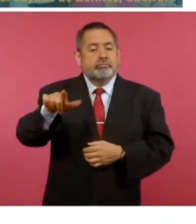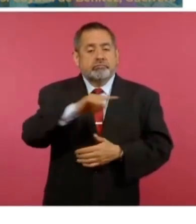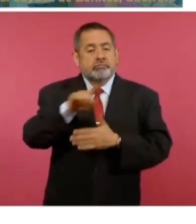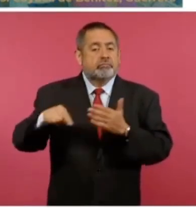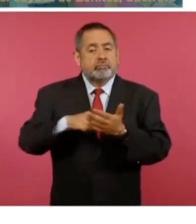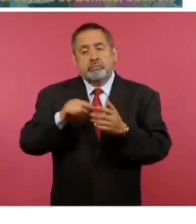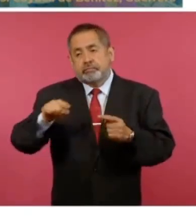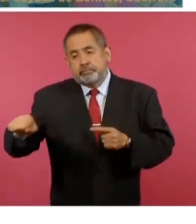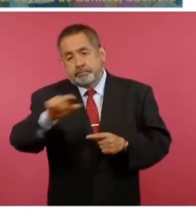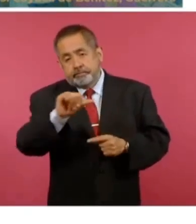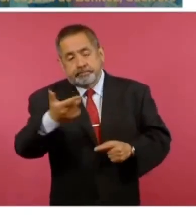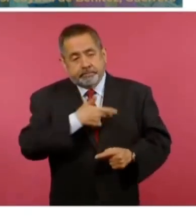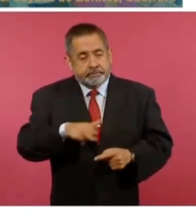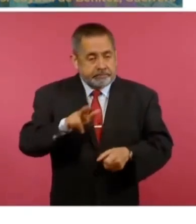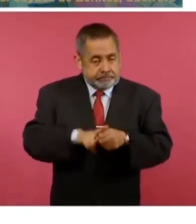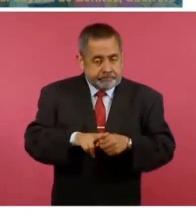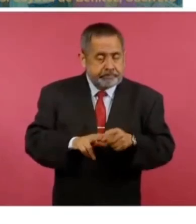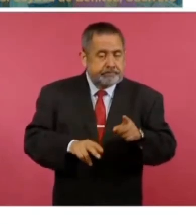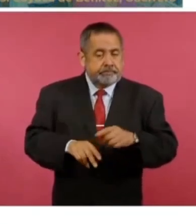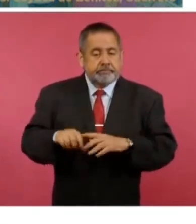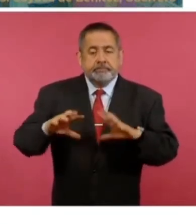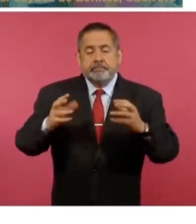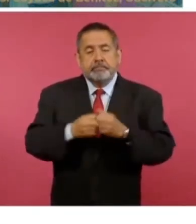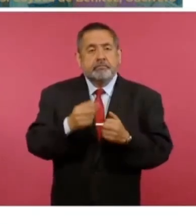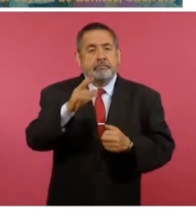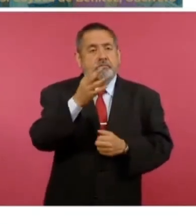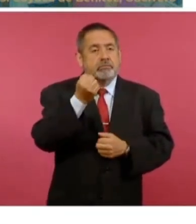centros de salud. También para las